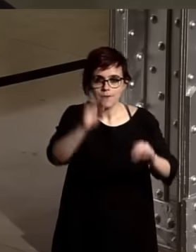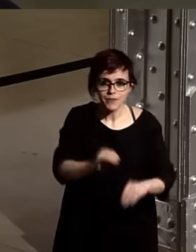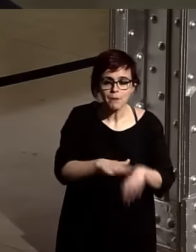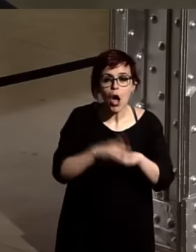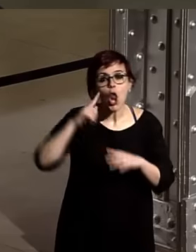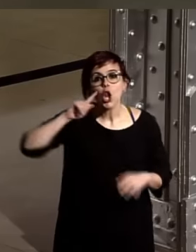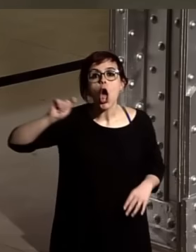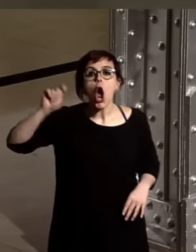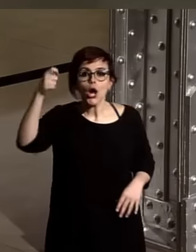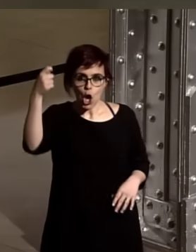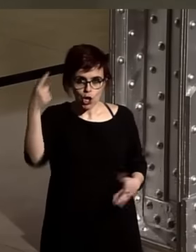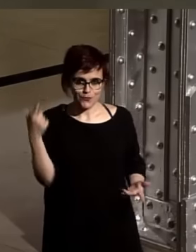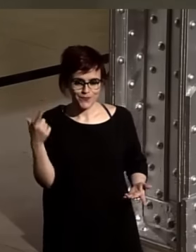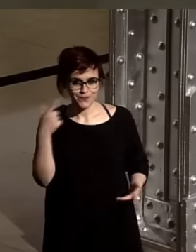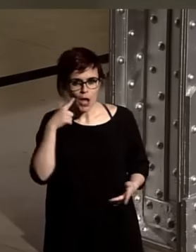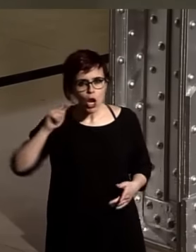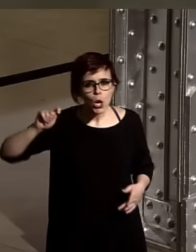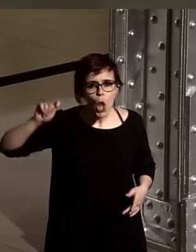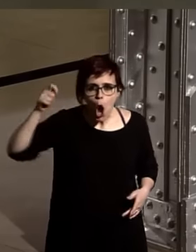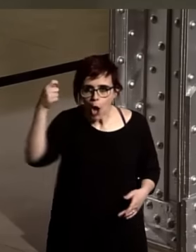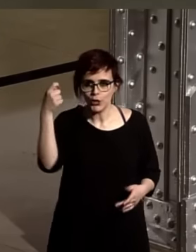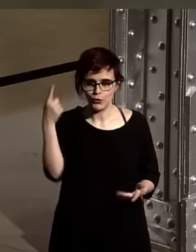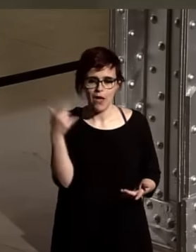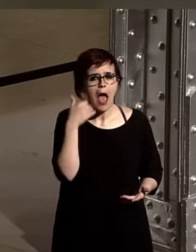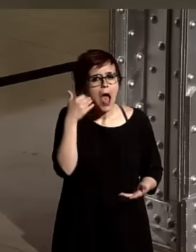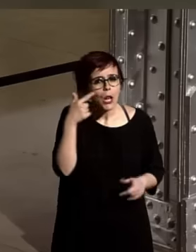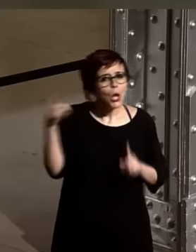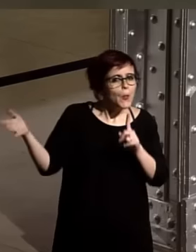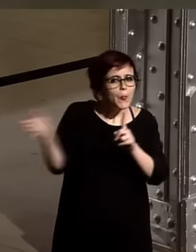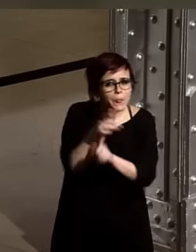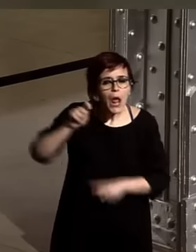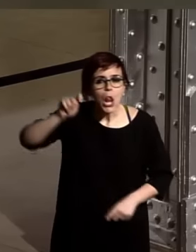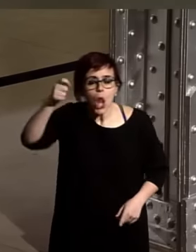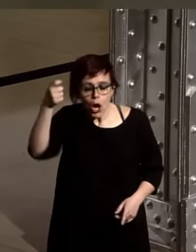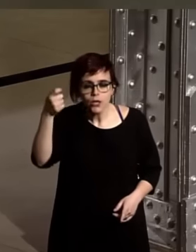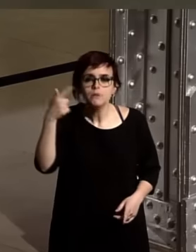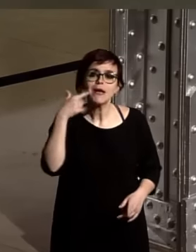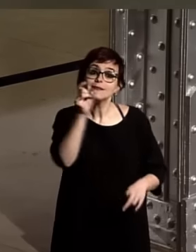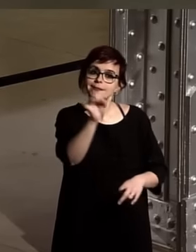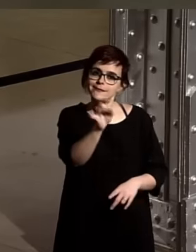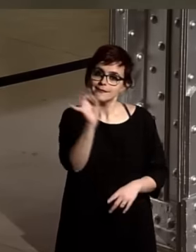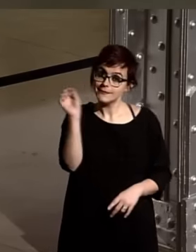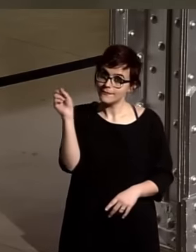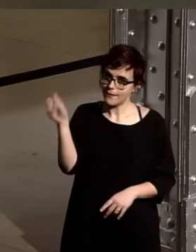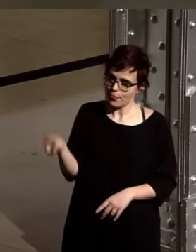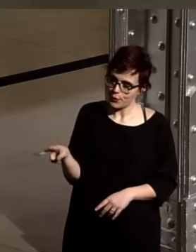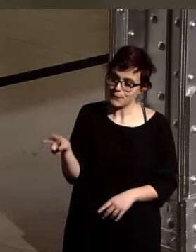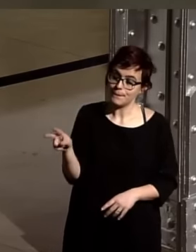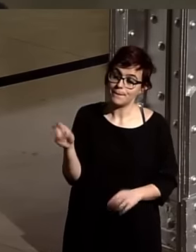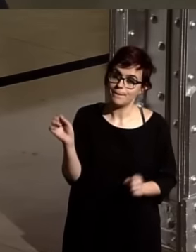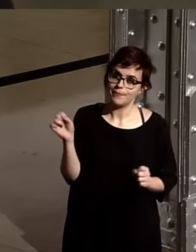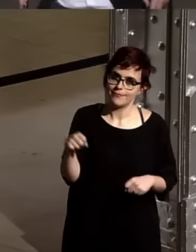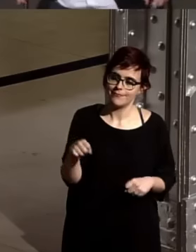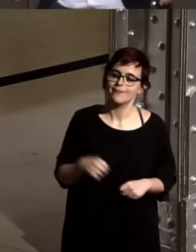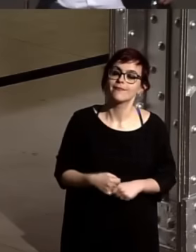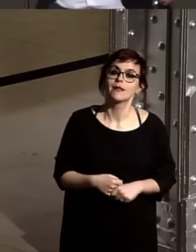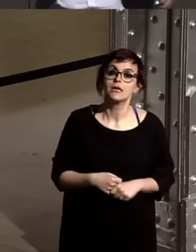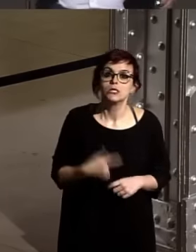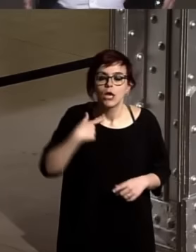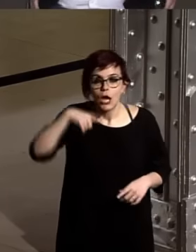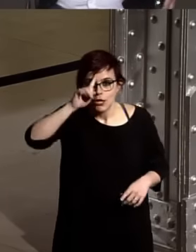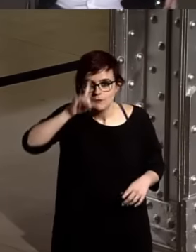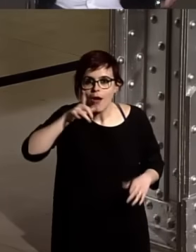perdona logro logro logro logro logro Entonces sí tenías tu razón he dicho yo reto Pues no lo